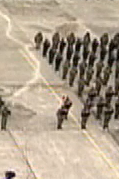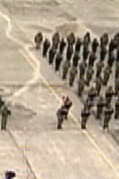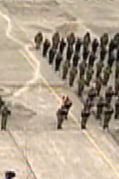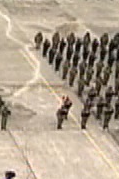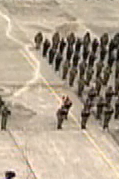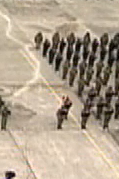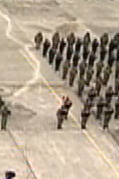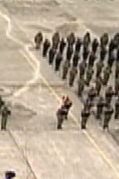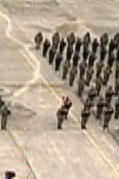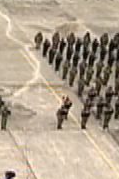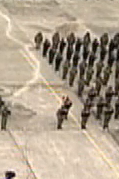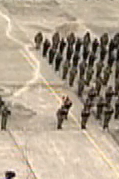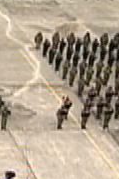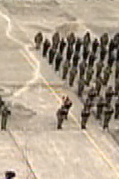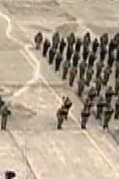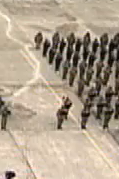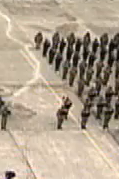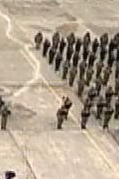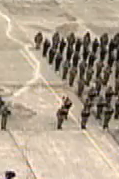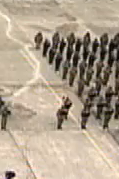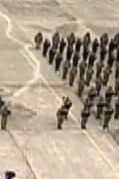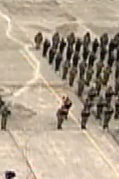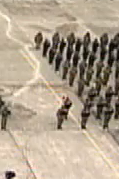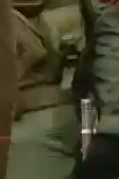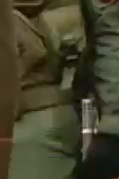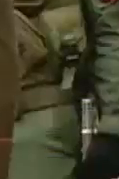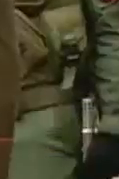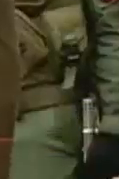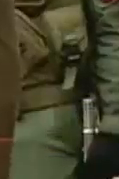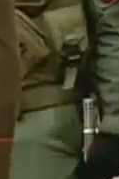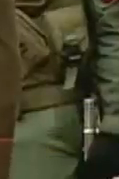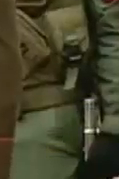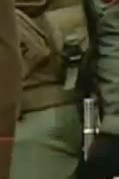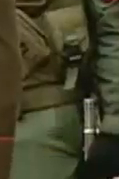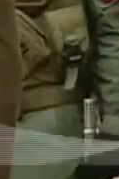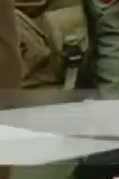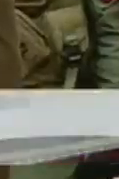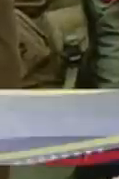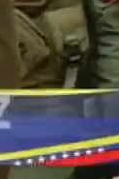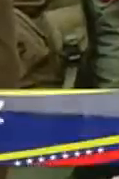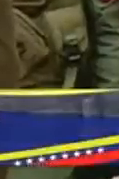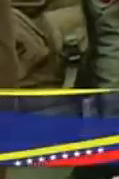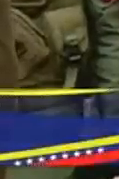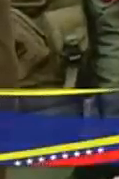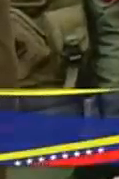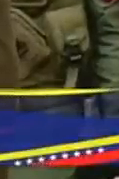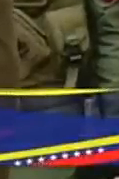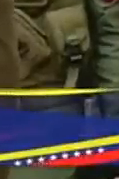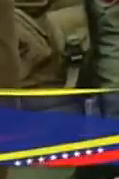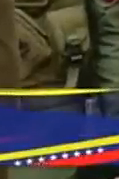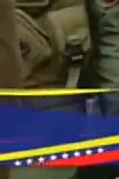comandante de la agrupación preparada esta es tal